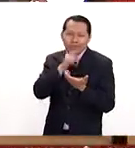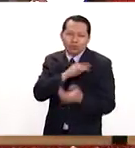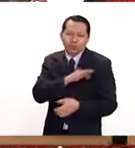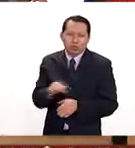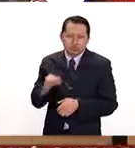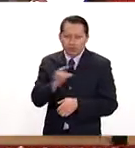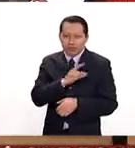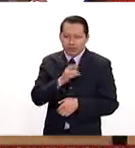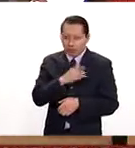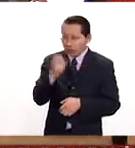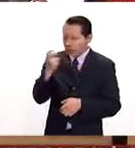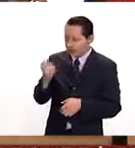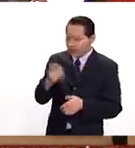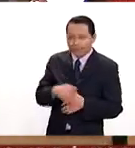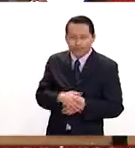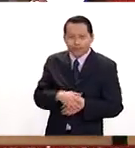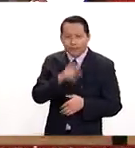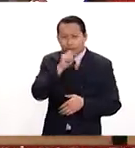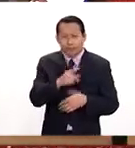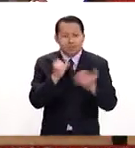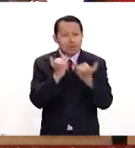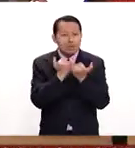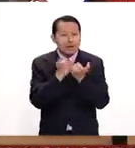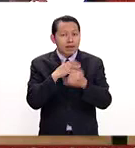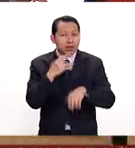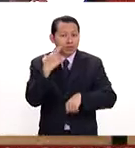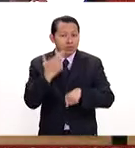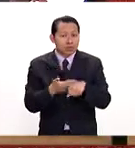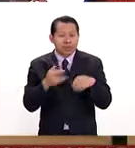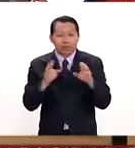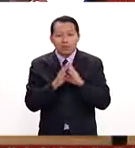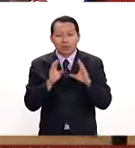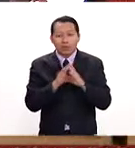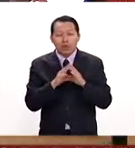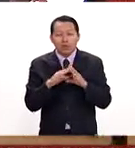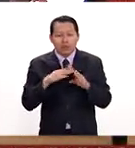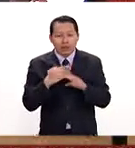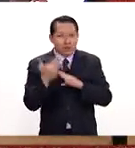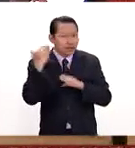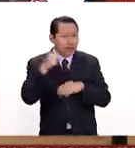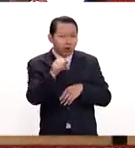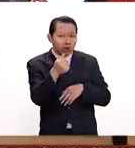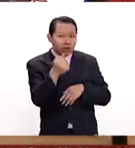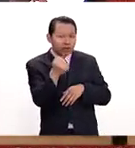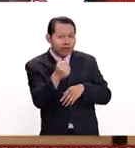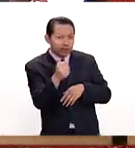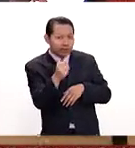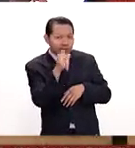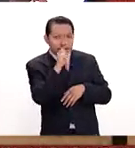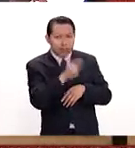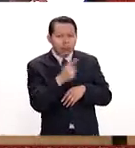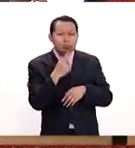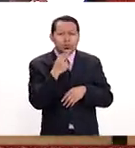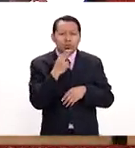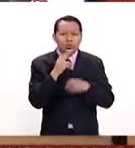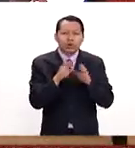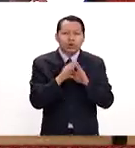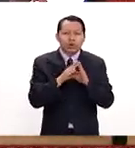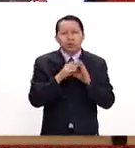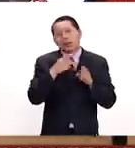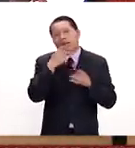las naciones, ¿no? Sí. Absolutamente. Inclusive los responsables de los ataques del 11 de septiembre, que se utiliza también como